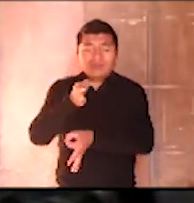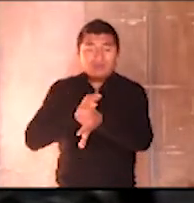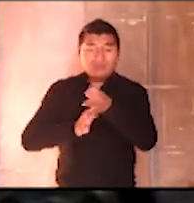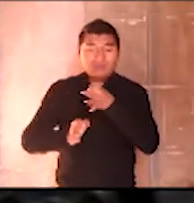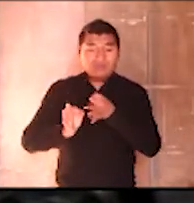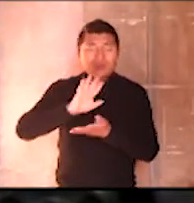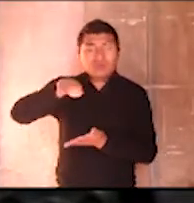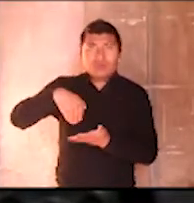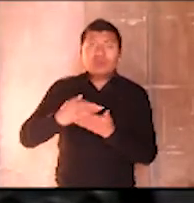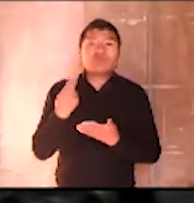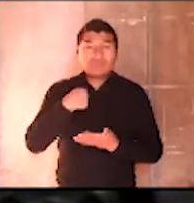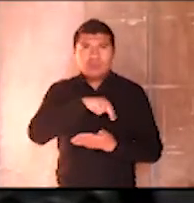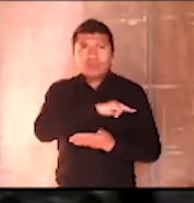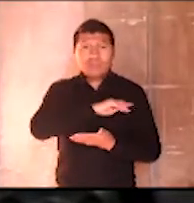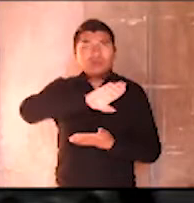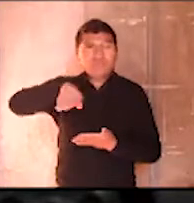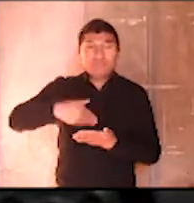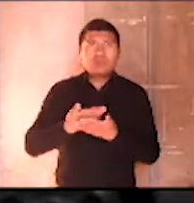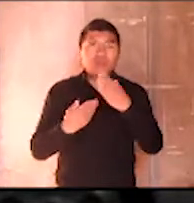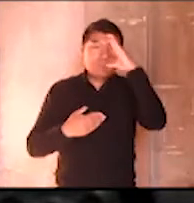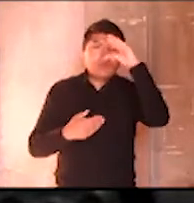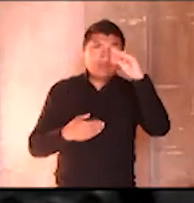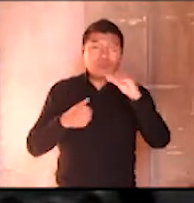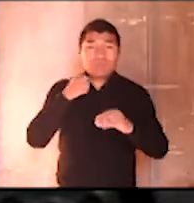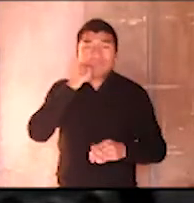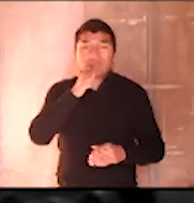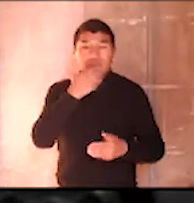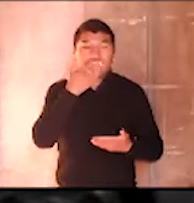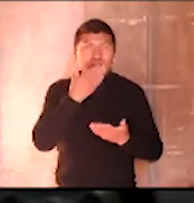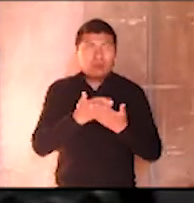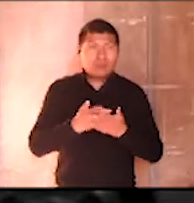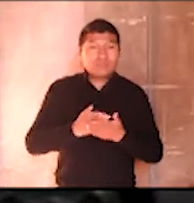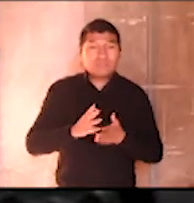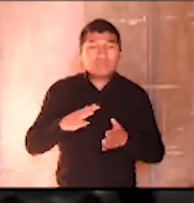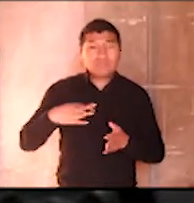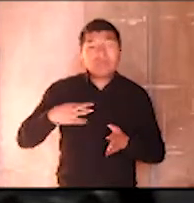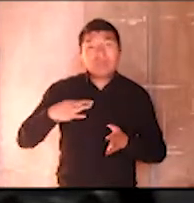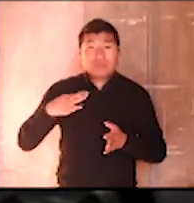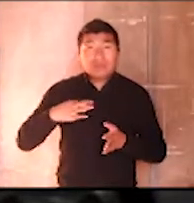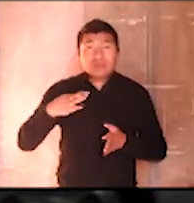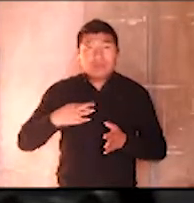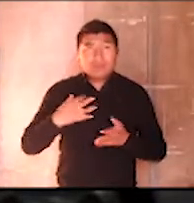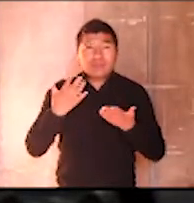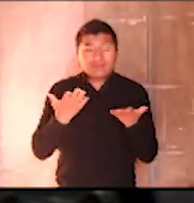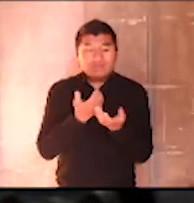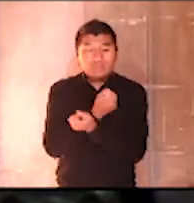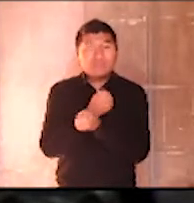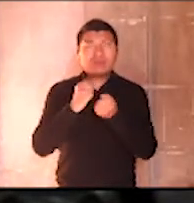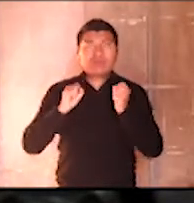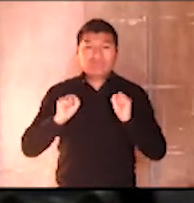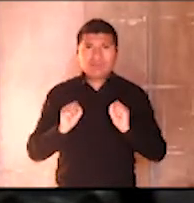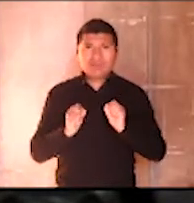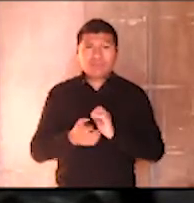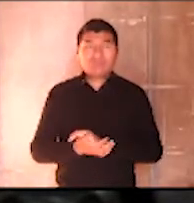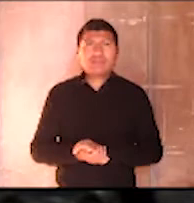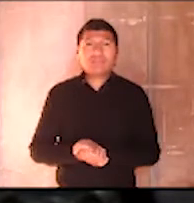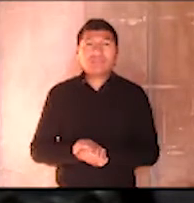para que todos, hombre y mujer de buena voluntad, tuviera la salvación.